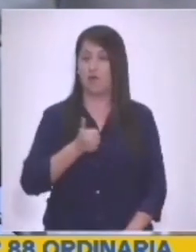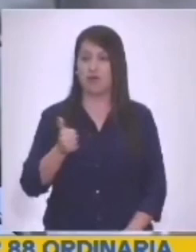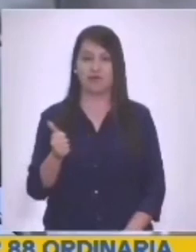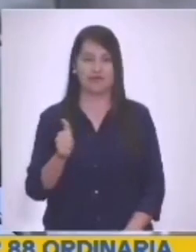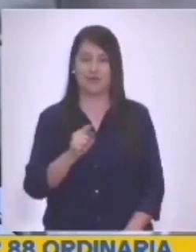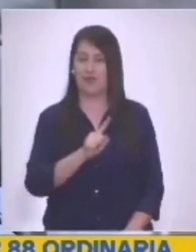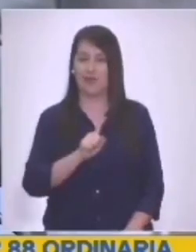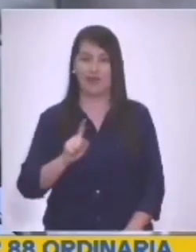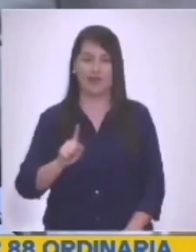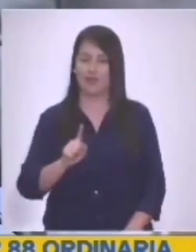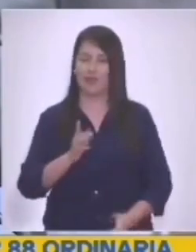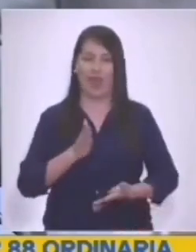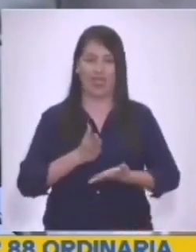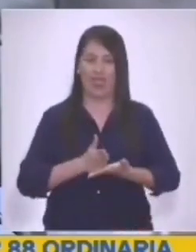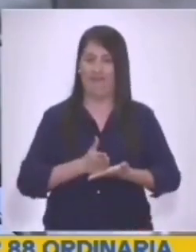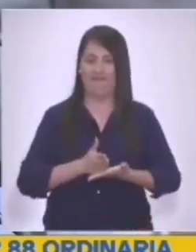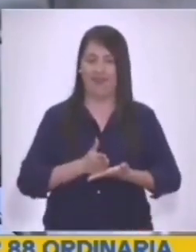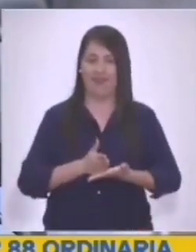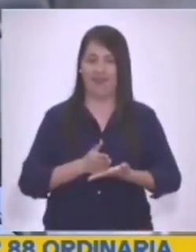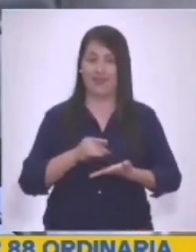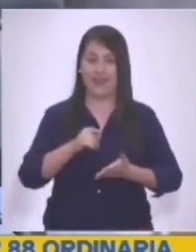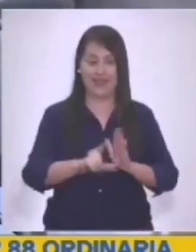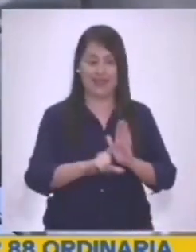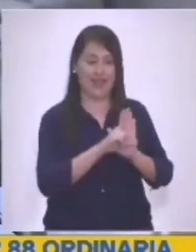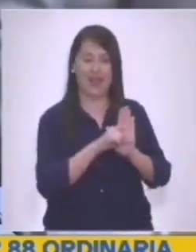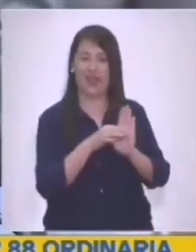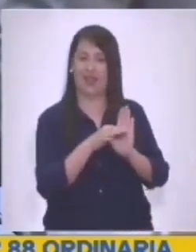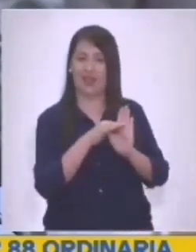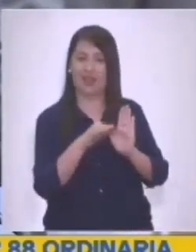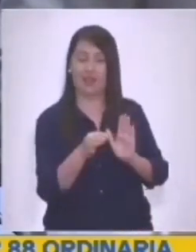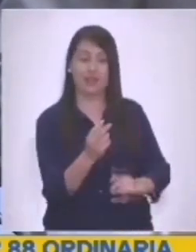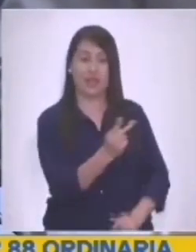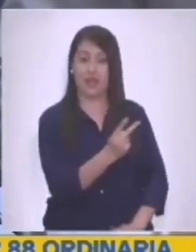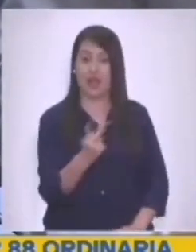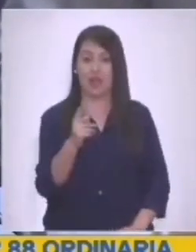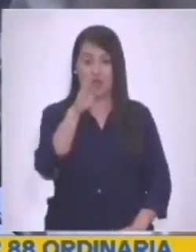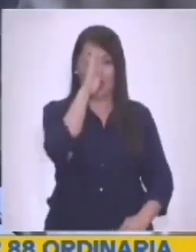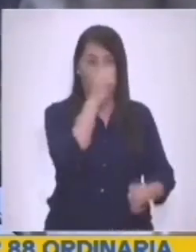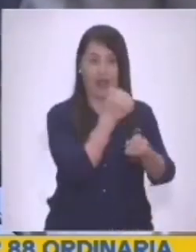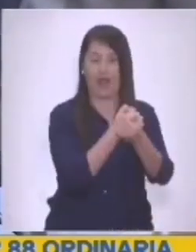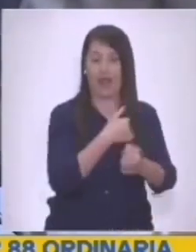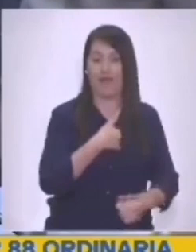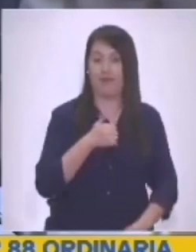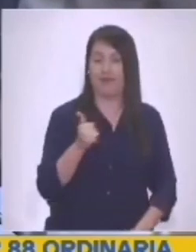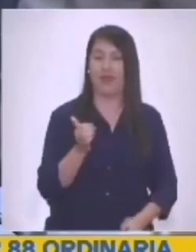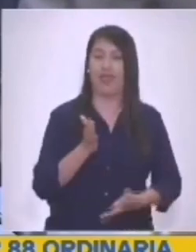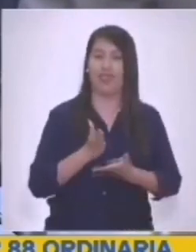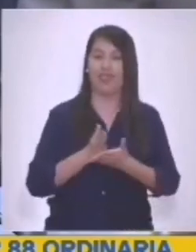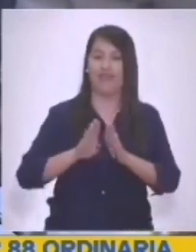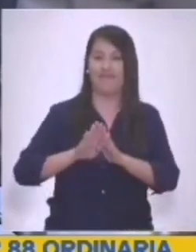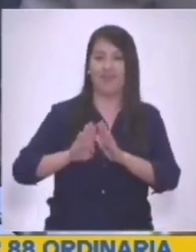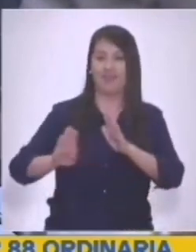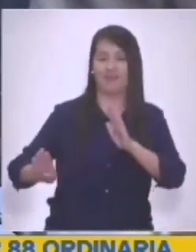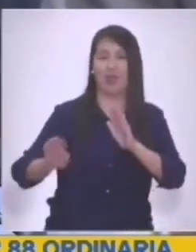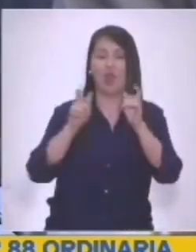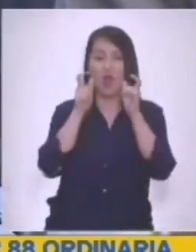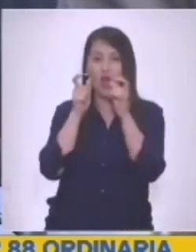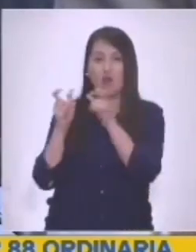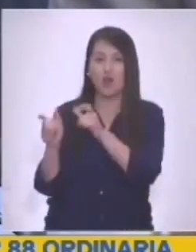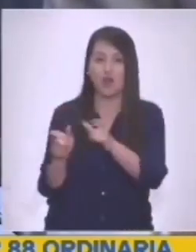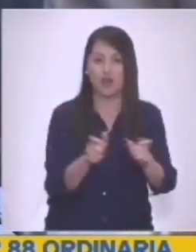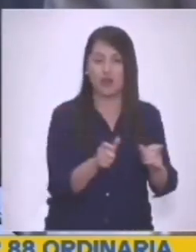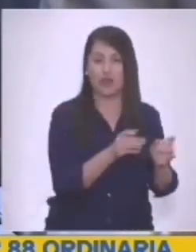y lo que dice esta ley es que ambas policías deben tener un rol preventivo y de control del orden público